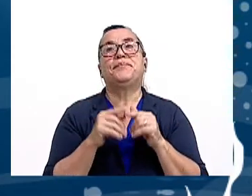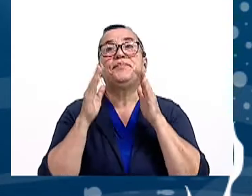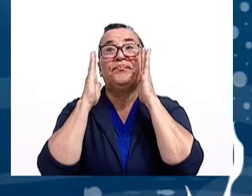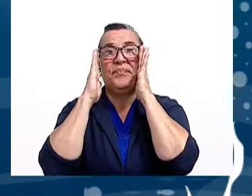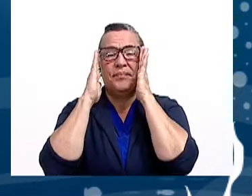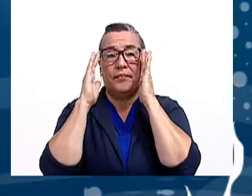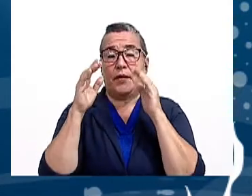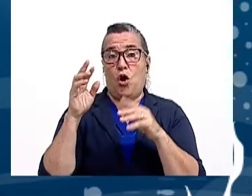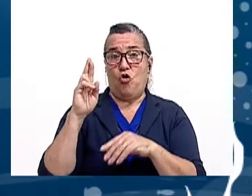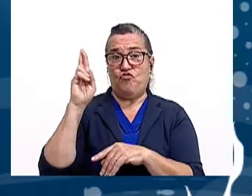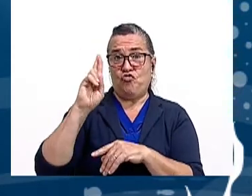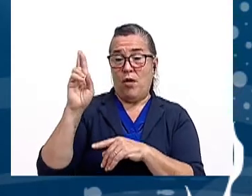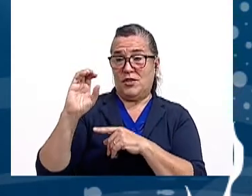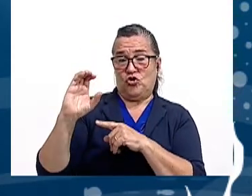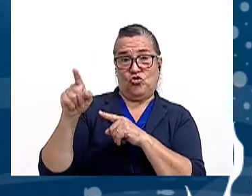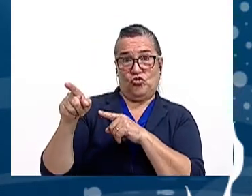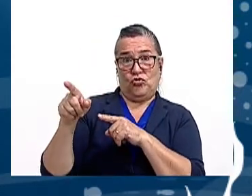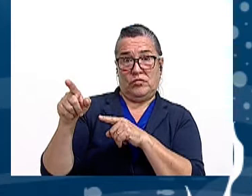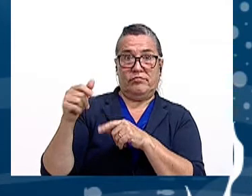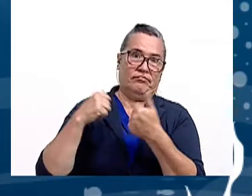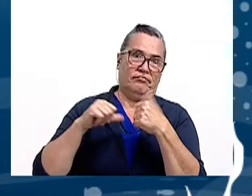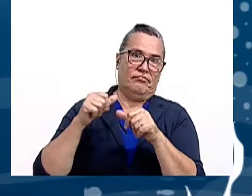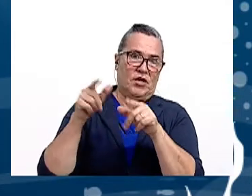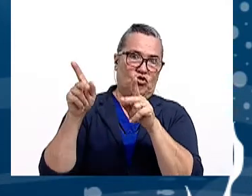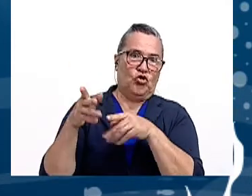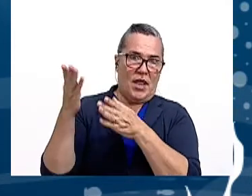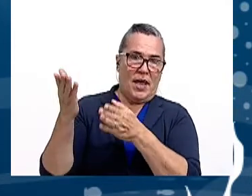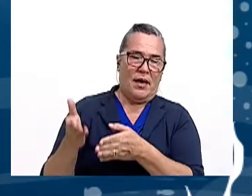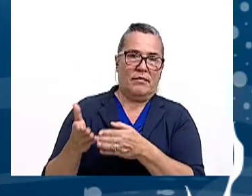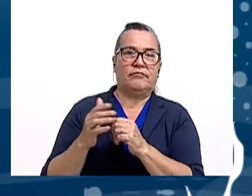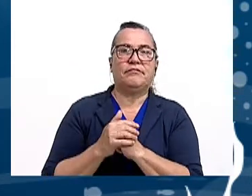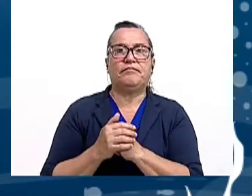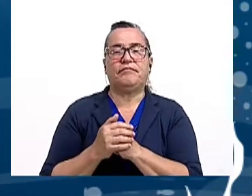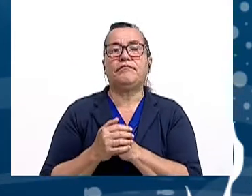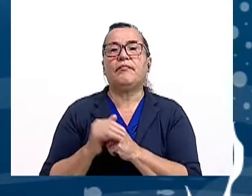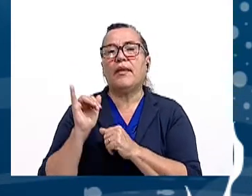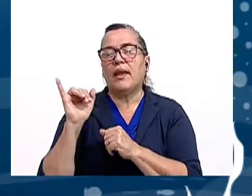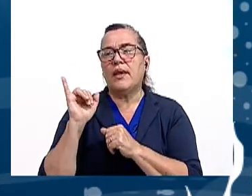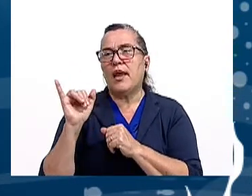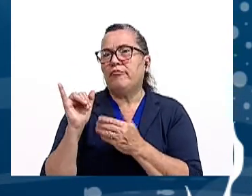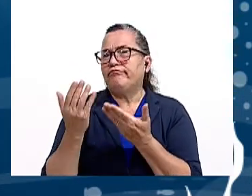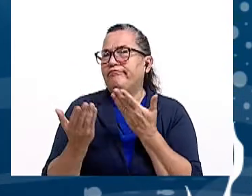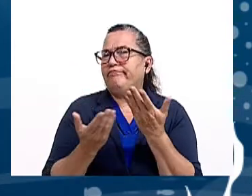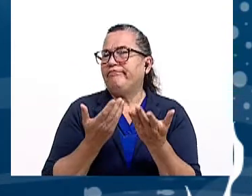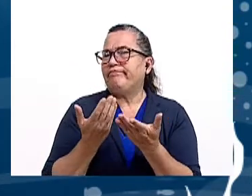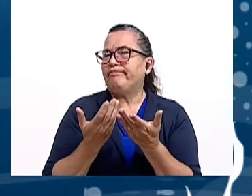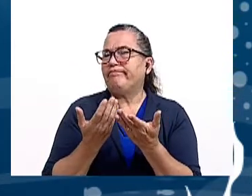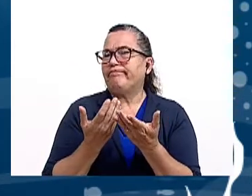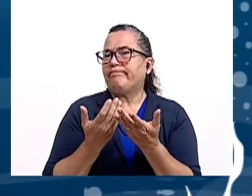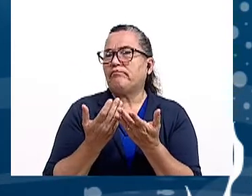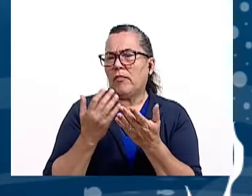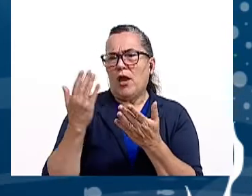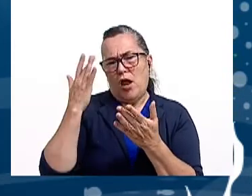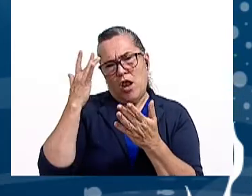Y Robinson Crusoe o el personaje de Robinson Crusoe en la novela pues no va a estar ajeno a estas dos